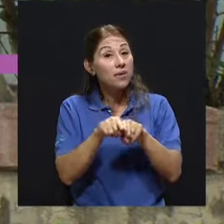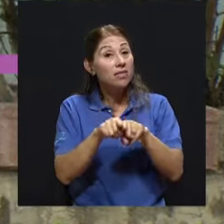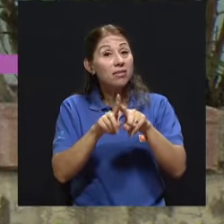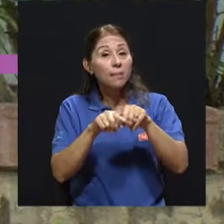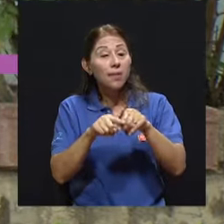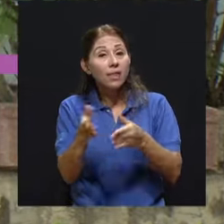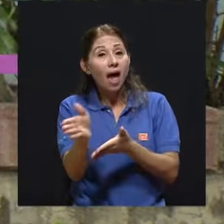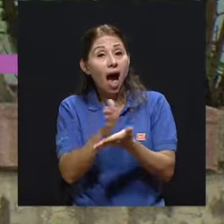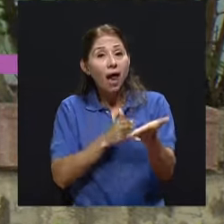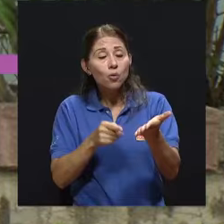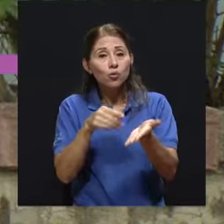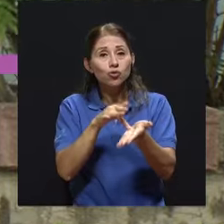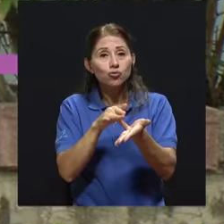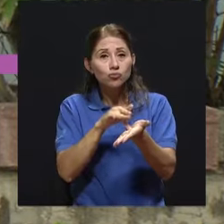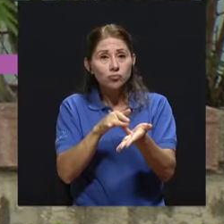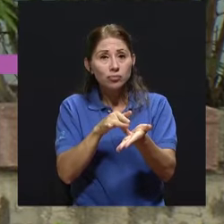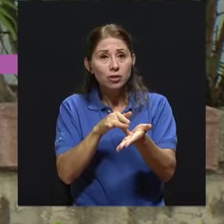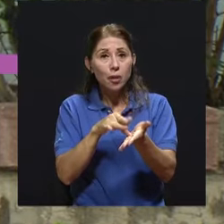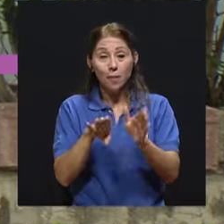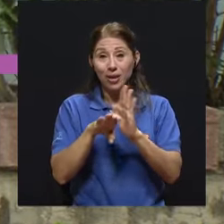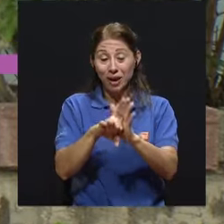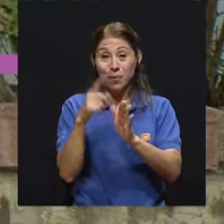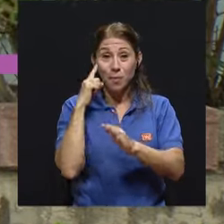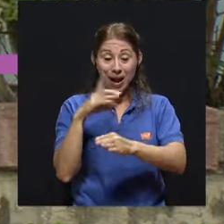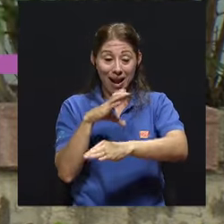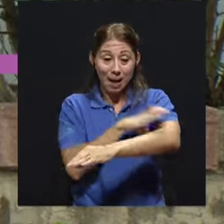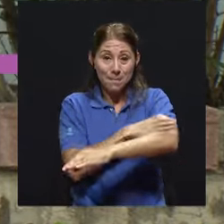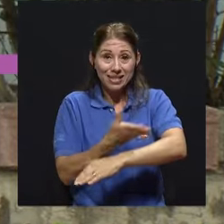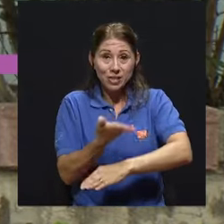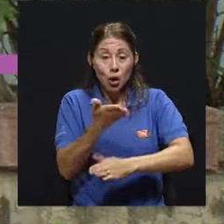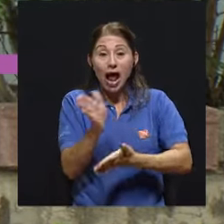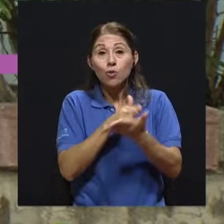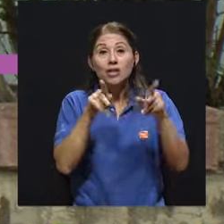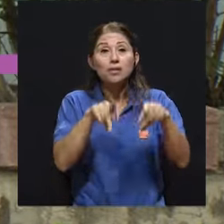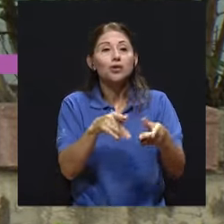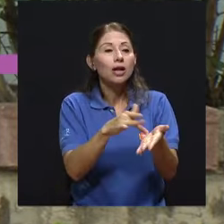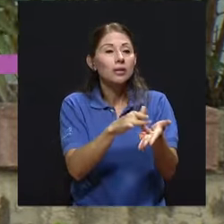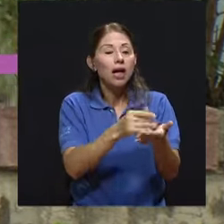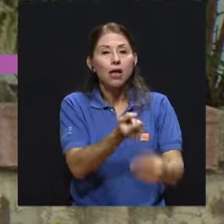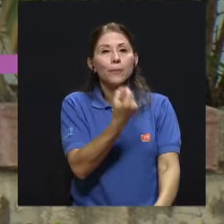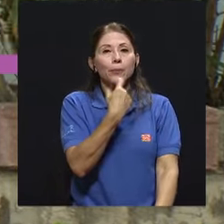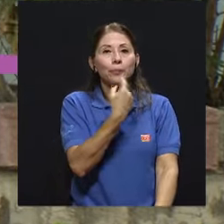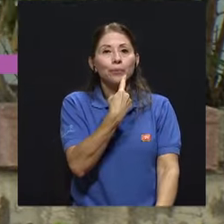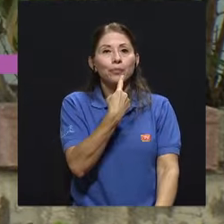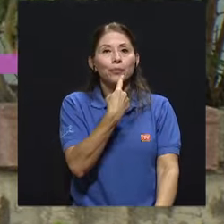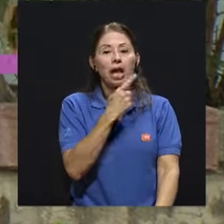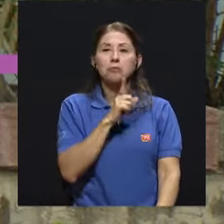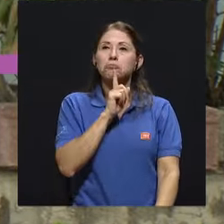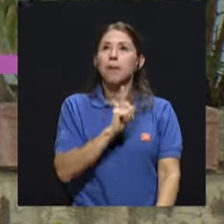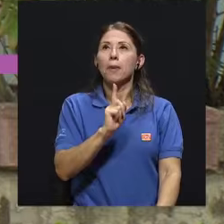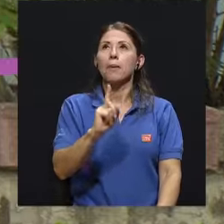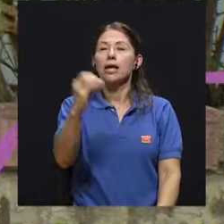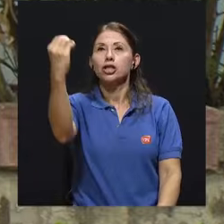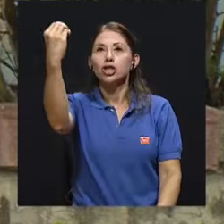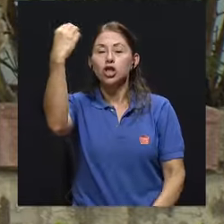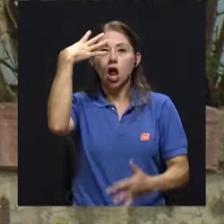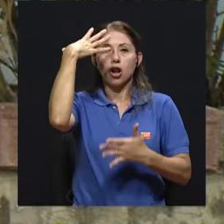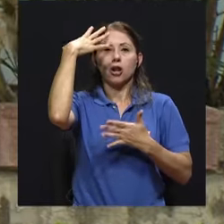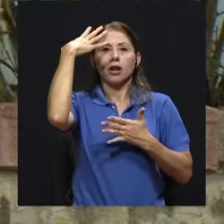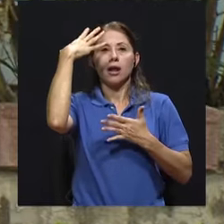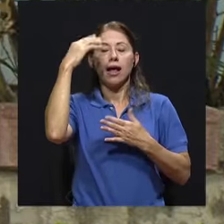el organismo, cuando se toman y recibe sol, desencadena una reacción inmune, que es una